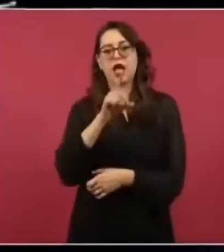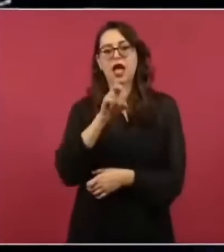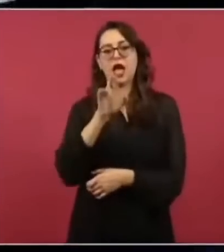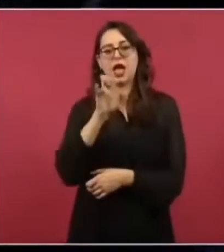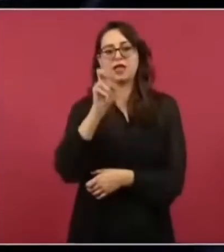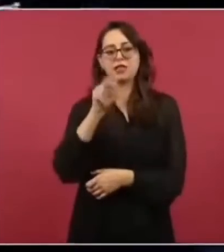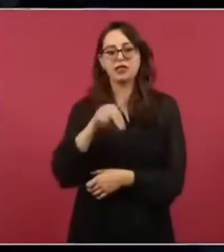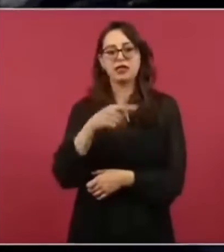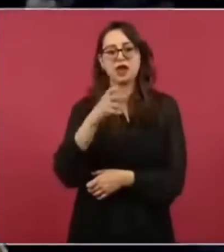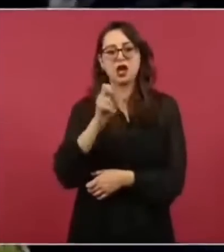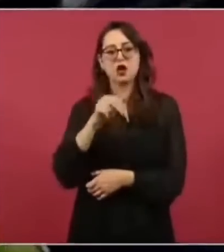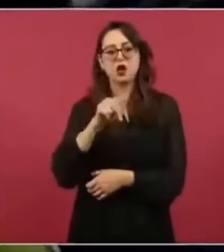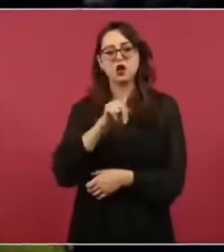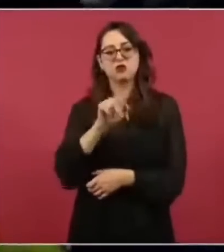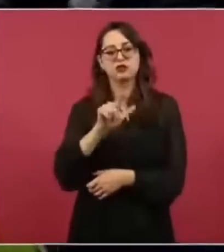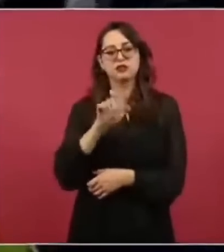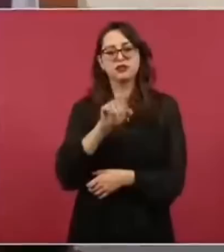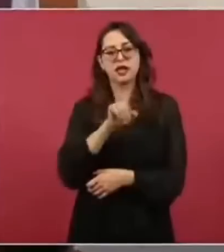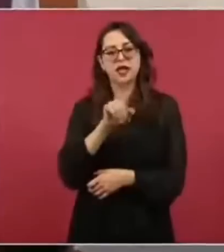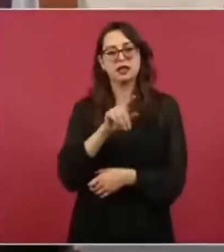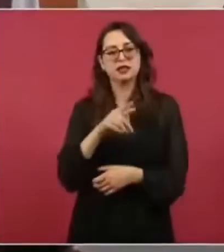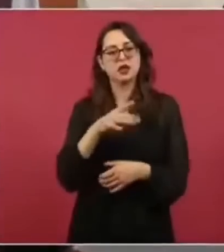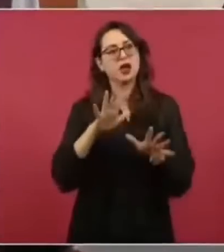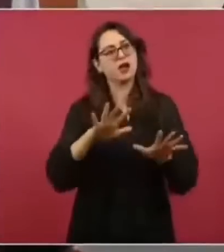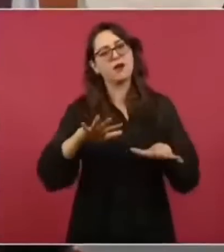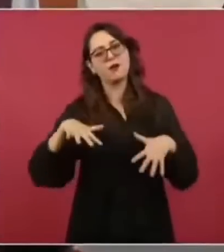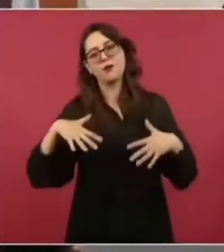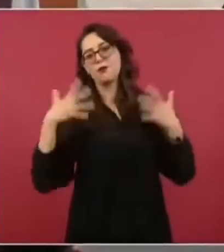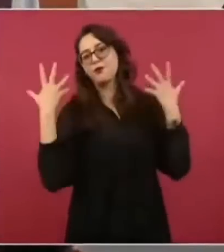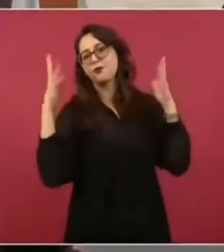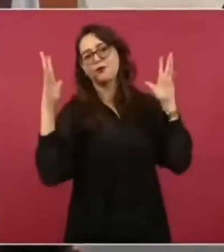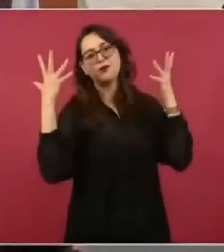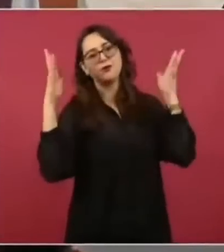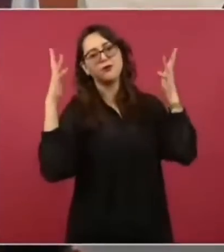base de los Dodgers,